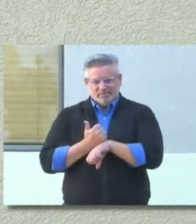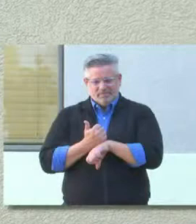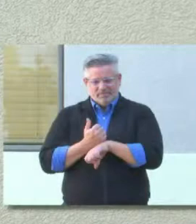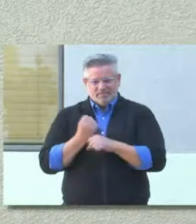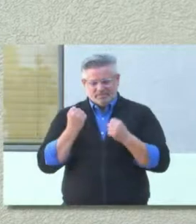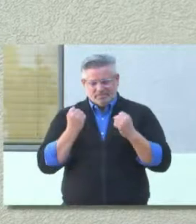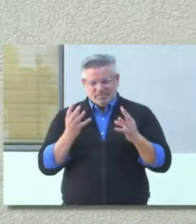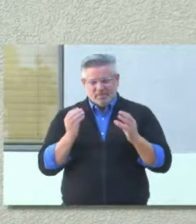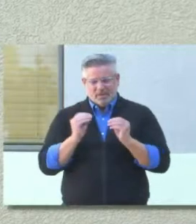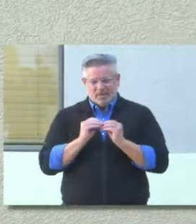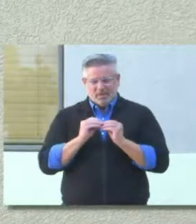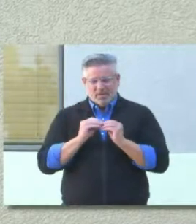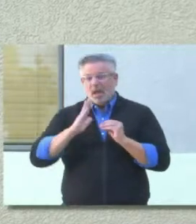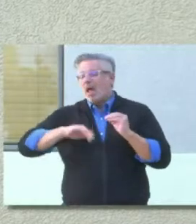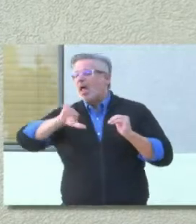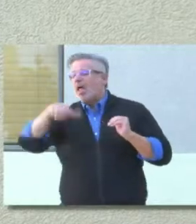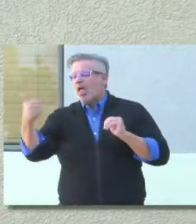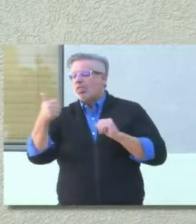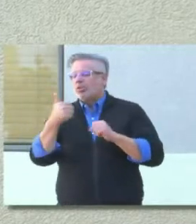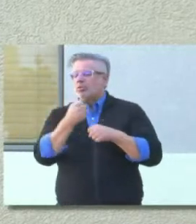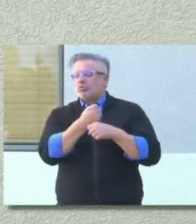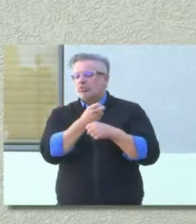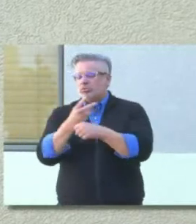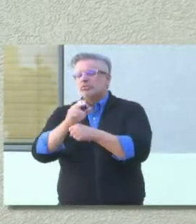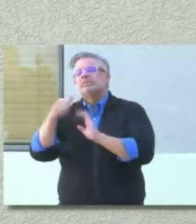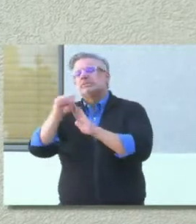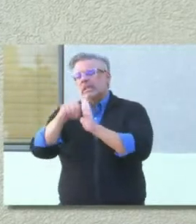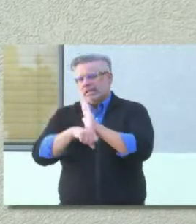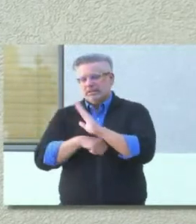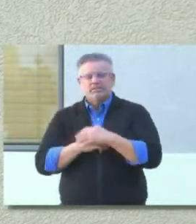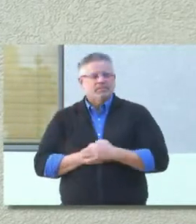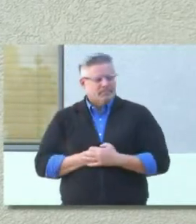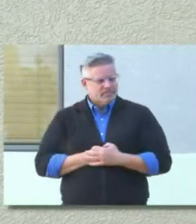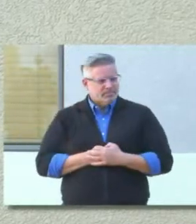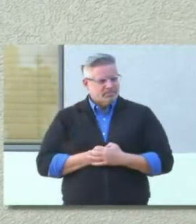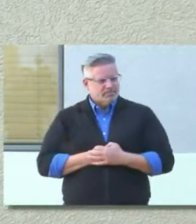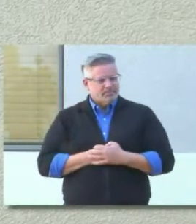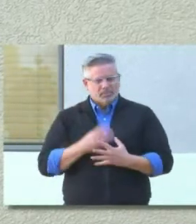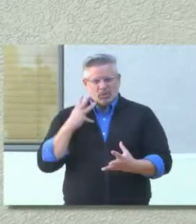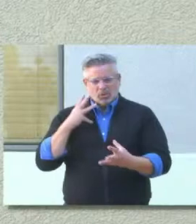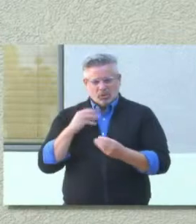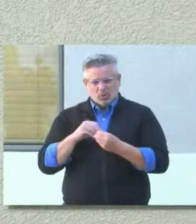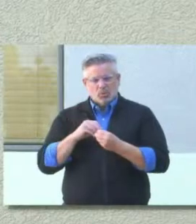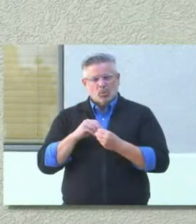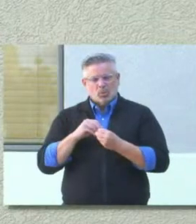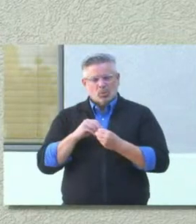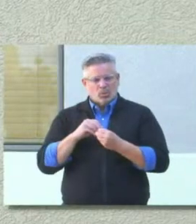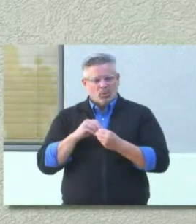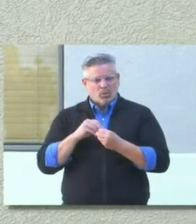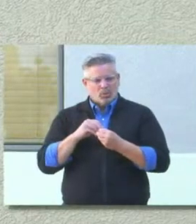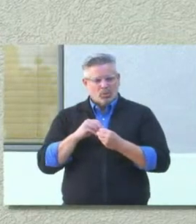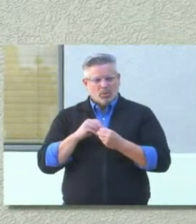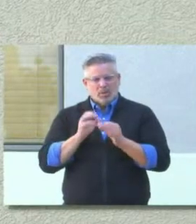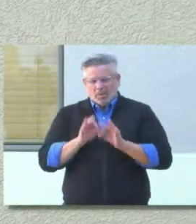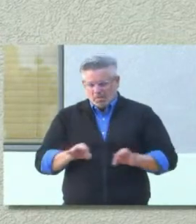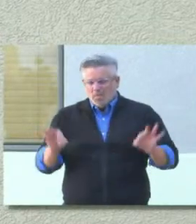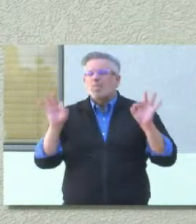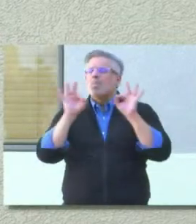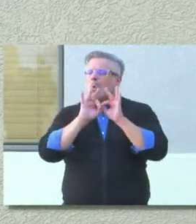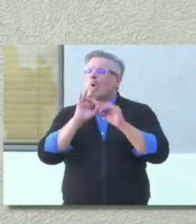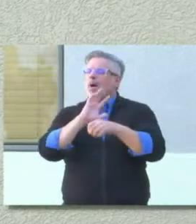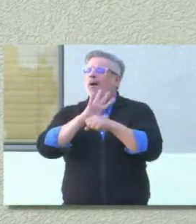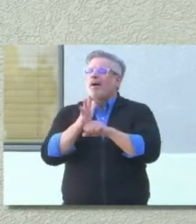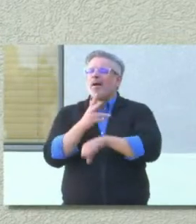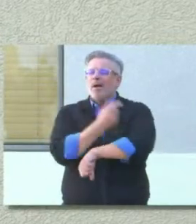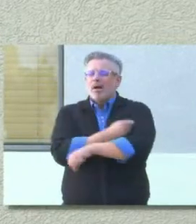más que cualquier otro estado en el país. Todo el mundo sabe qué tan importante son